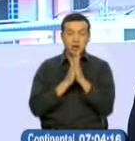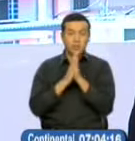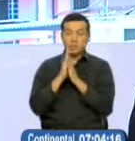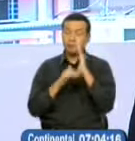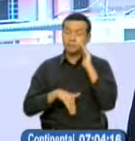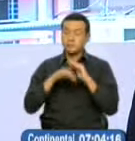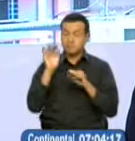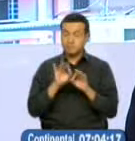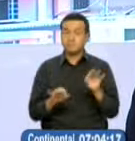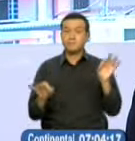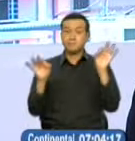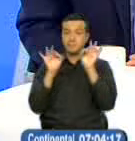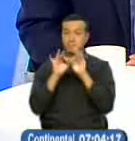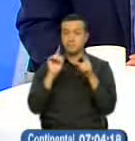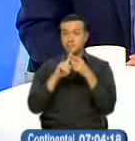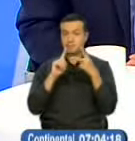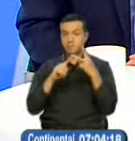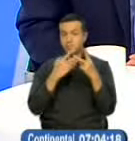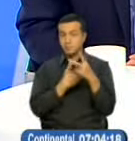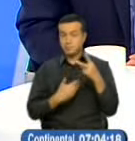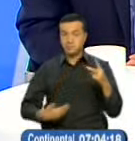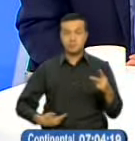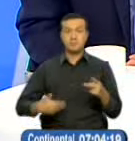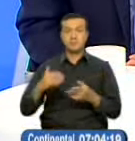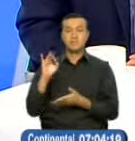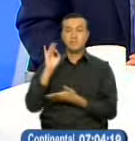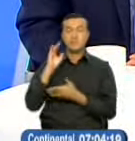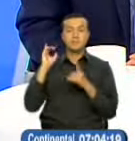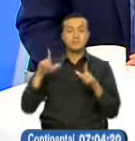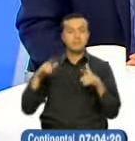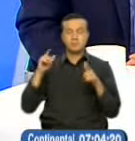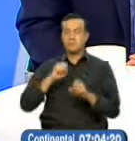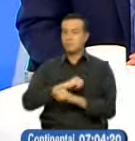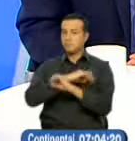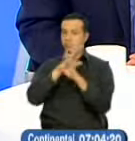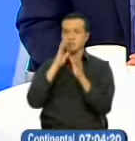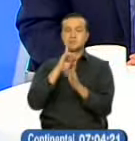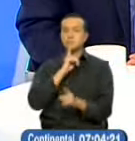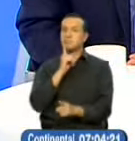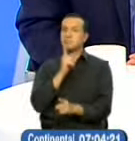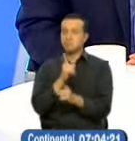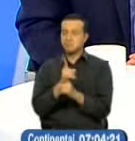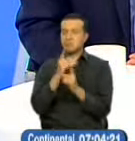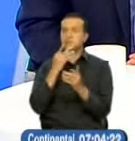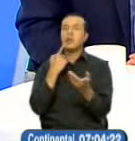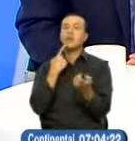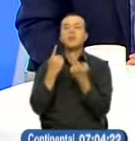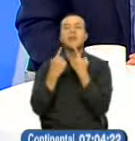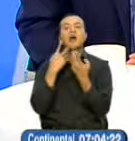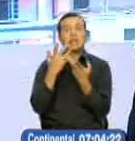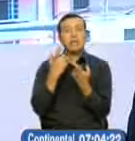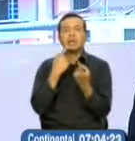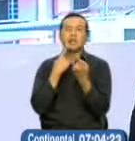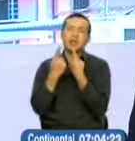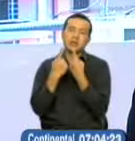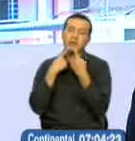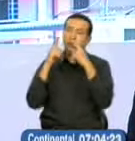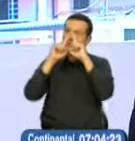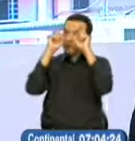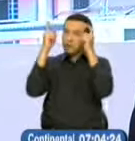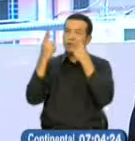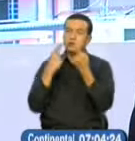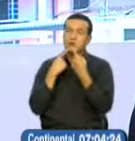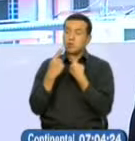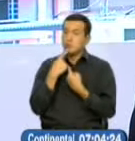que nunca. Y el presidente electo Lenín Moreno ha sido muy claro, está completamente al diálogo y hablar con el sector empresarial. Él lo